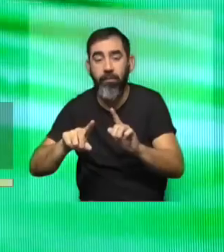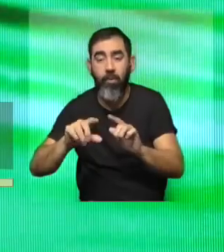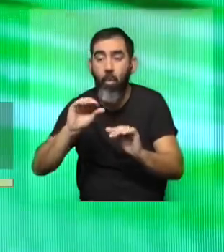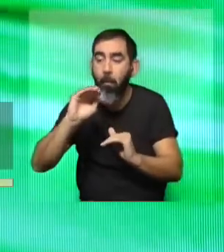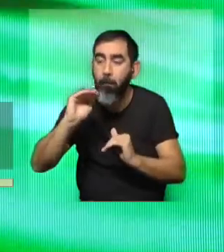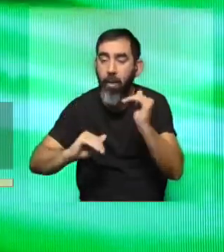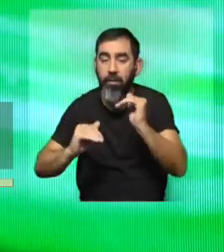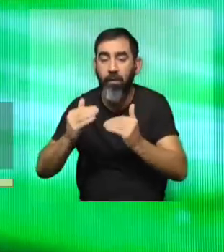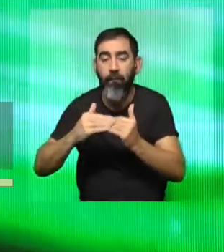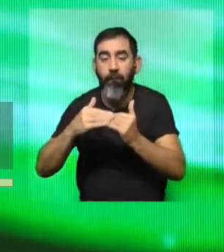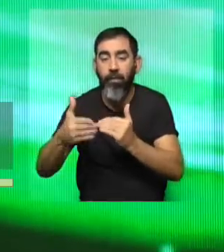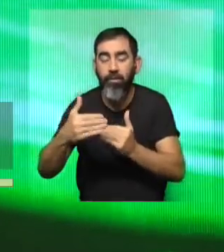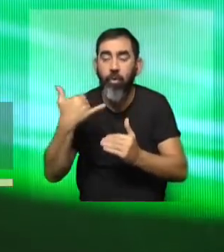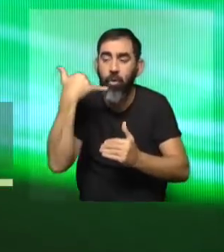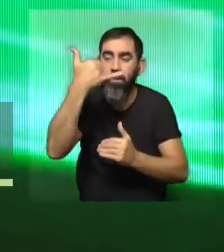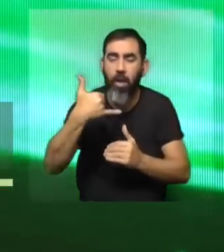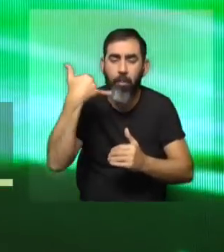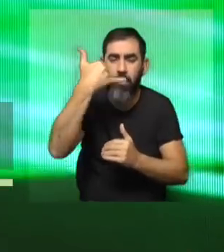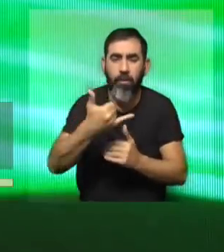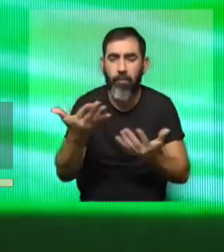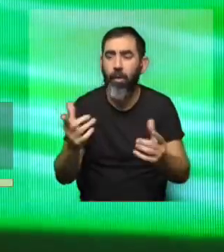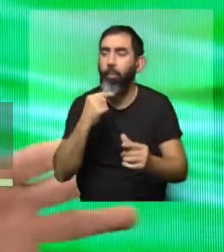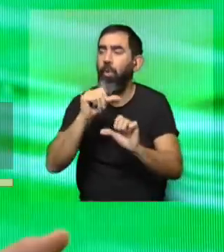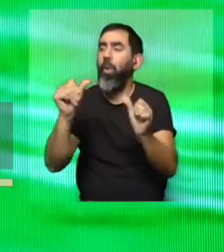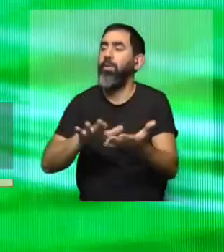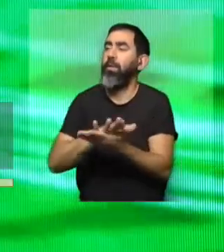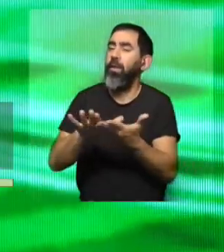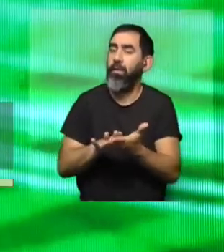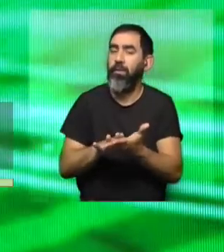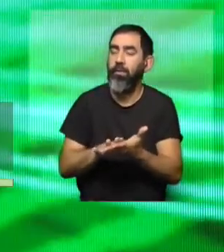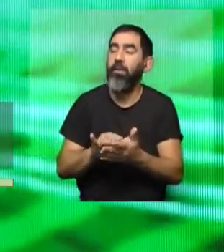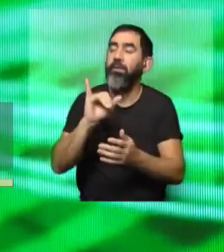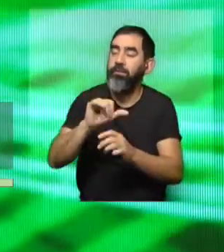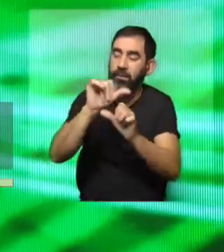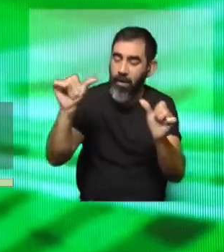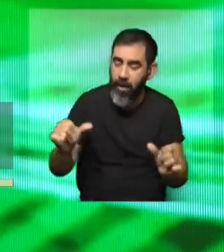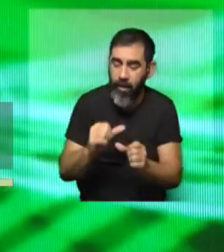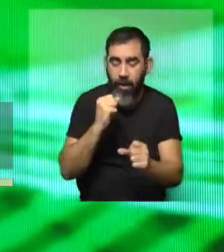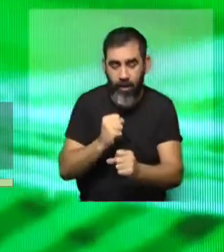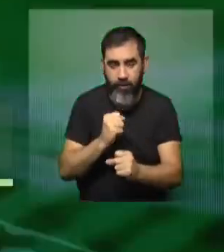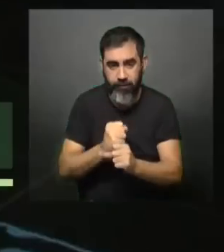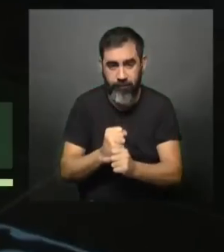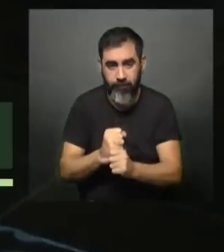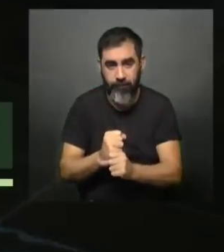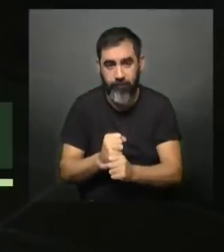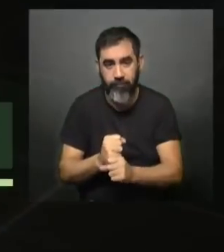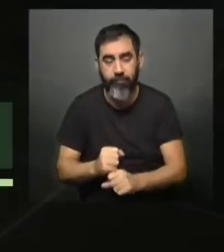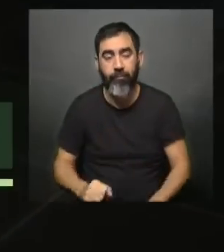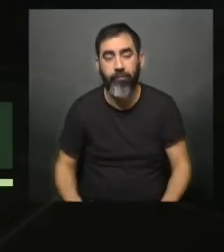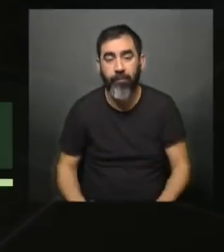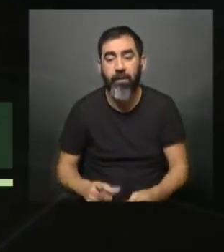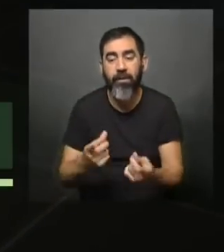y los vecinos en el medio van llamados y haciendo la denuncia Y dice Bueno la Policía Nacional No es que no hace Está trabajando hay que utilizar